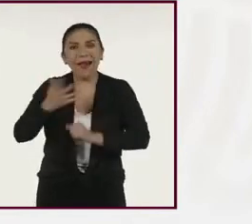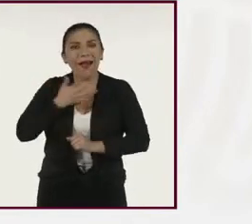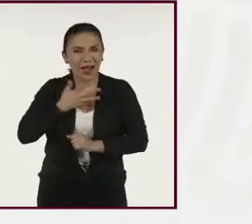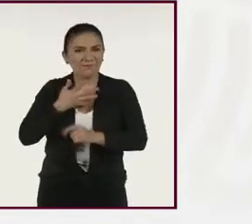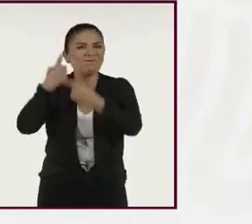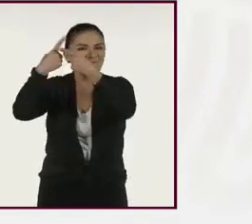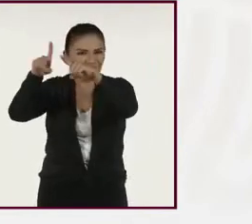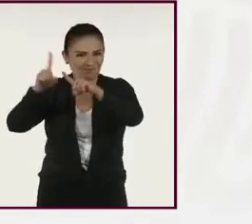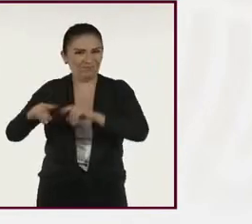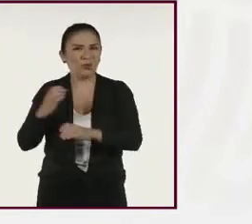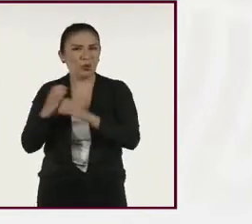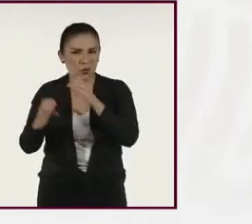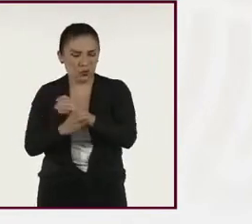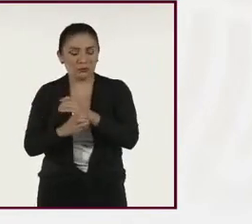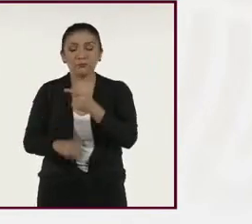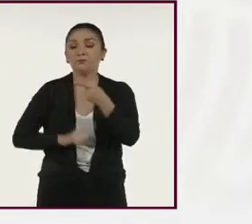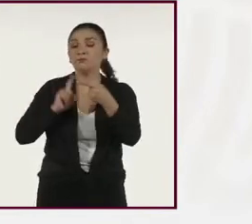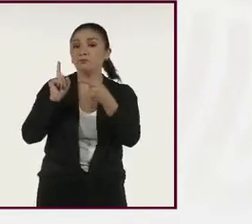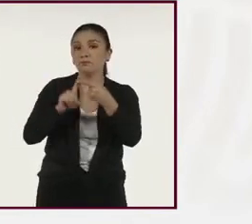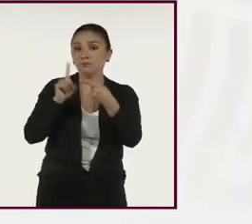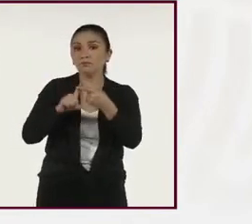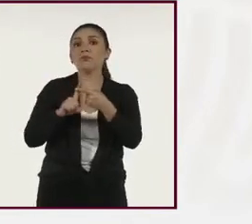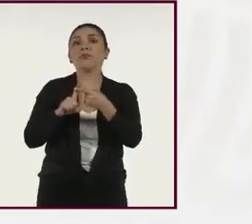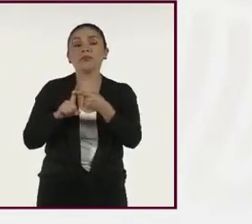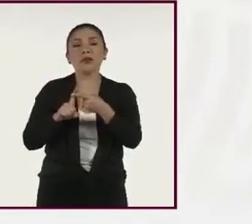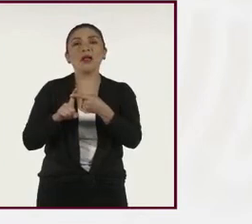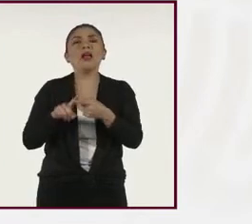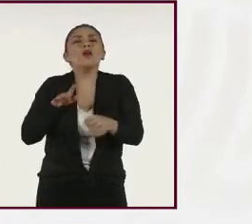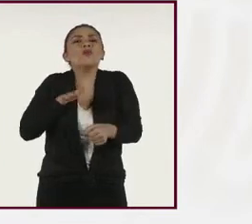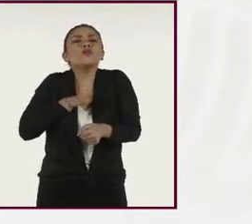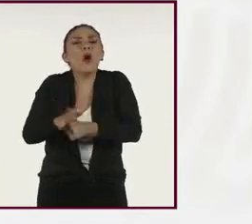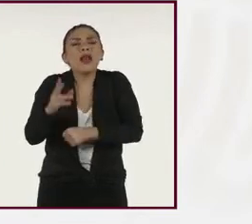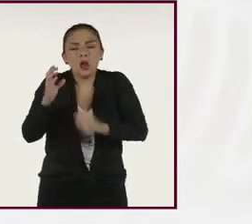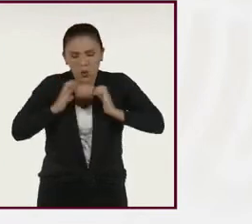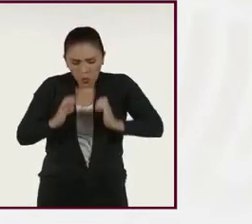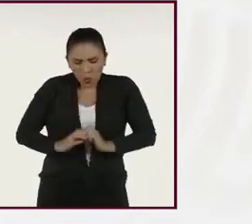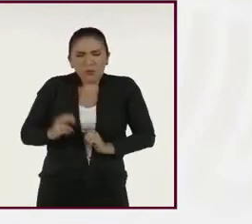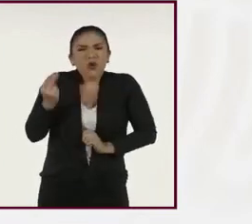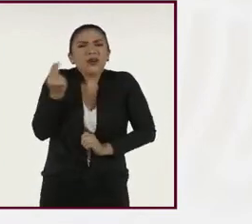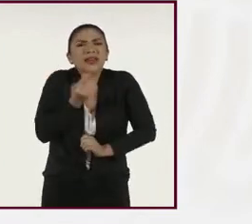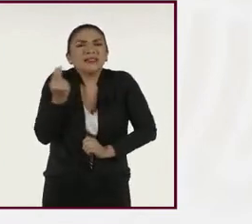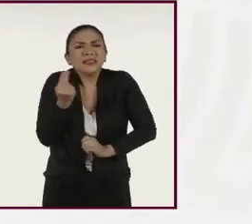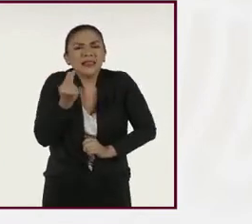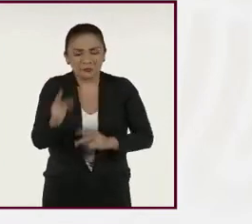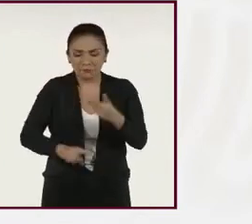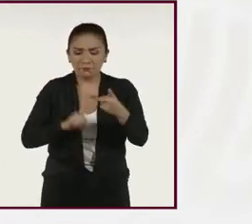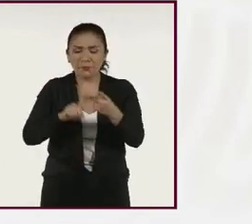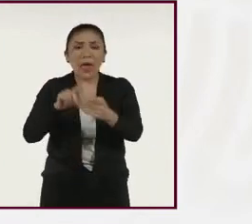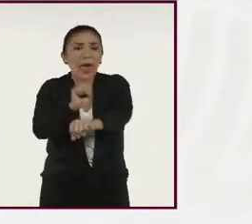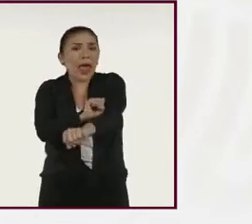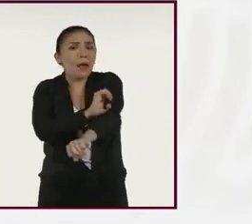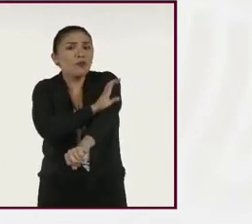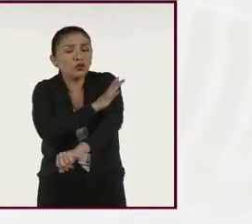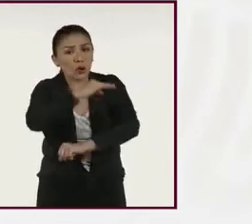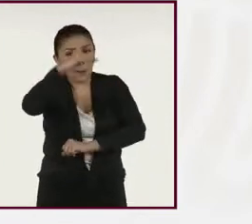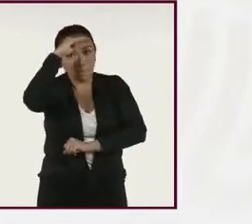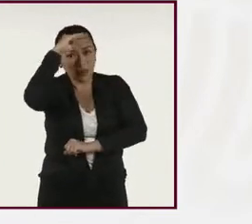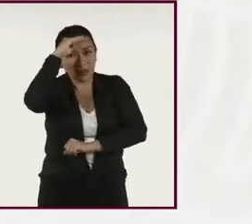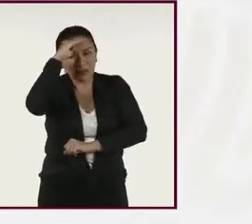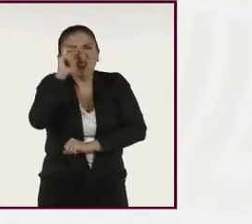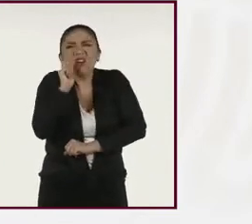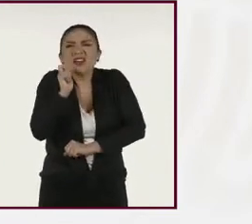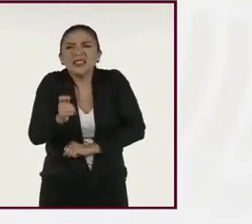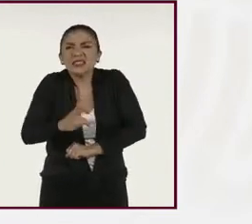varios factores. Entra en juego tanto la cuestión de los requerimientos corporales como las emociones y los pensamientos que giran en